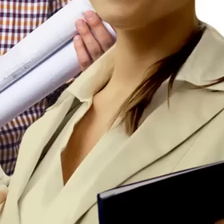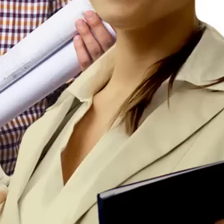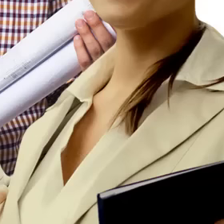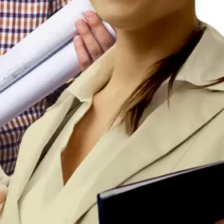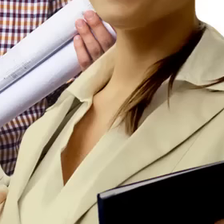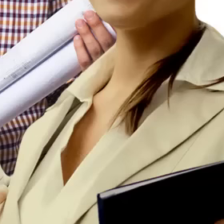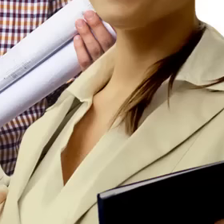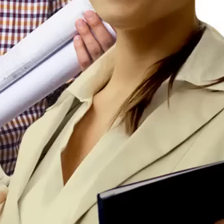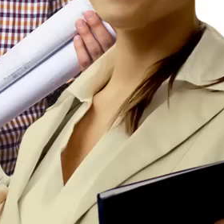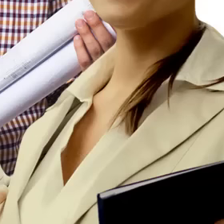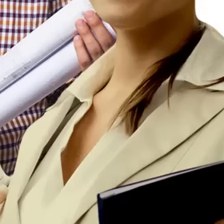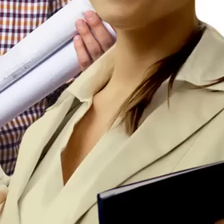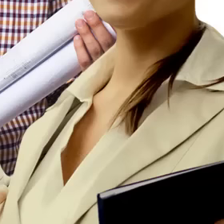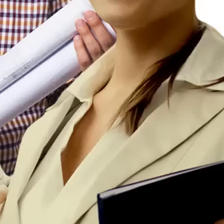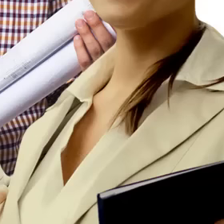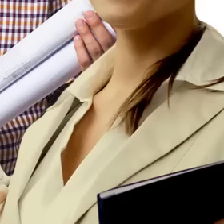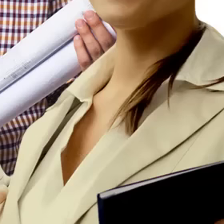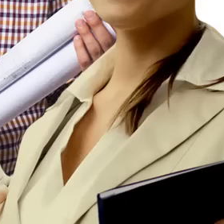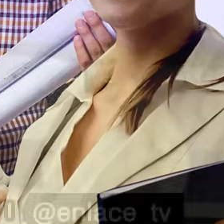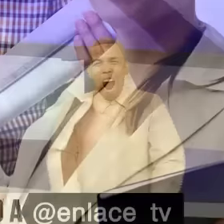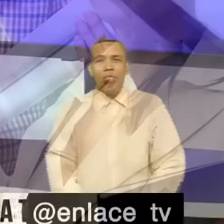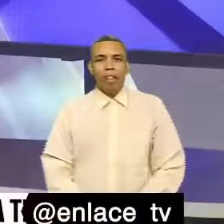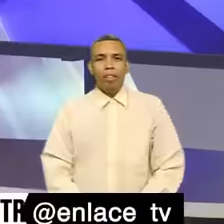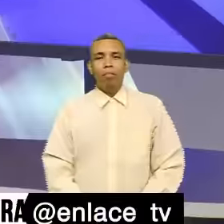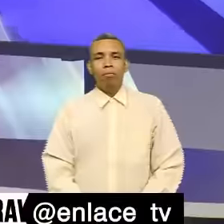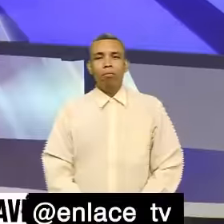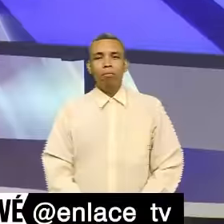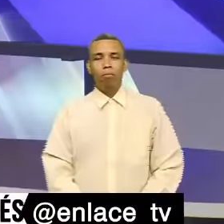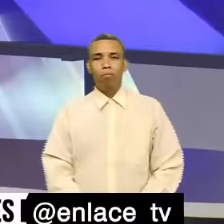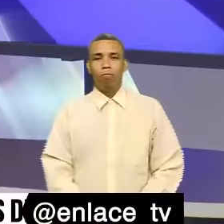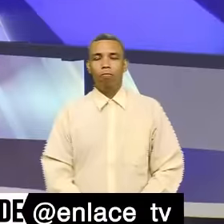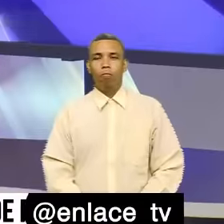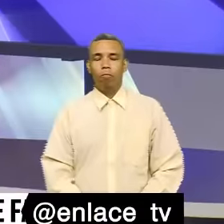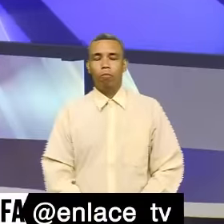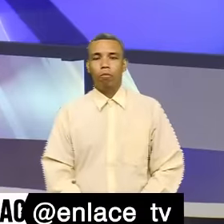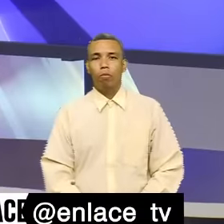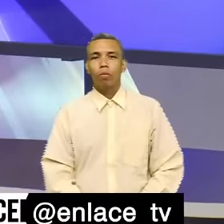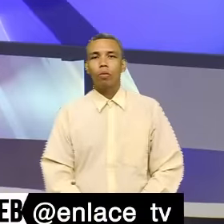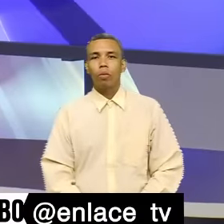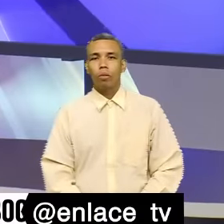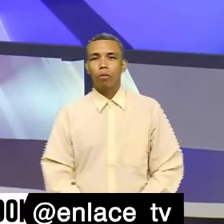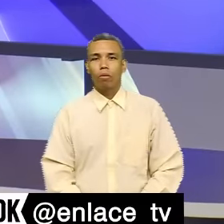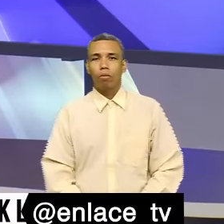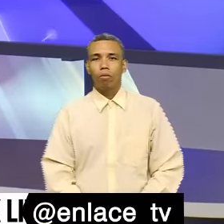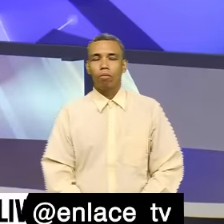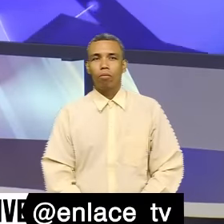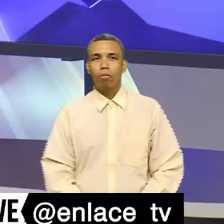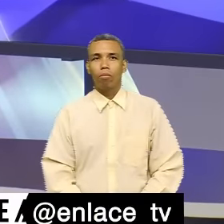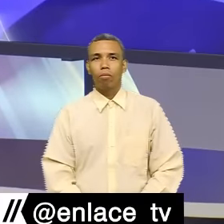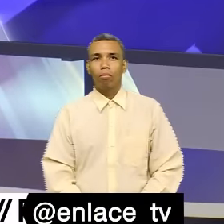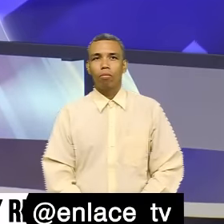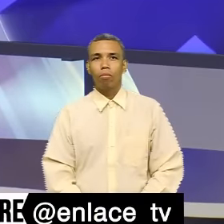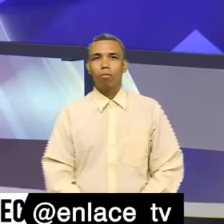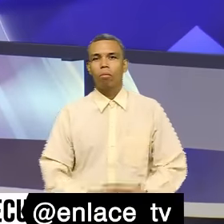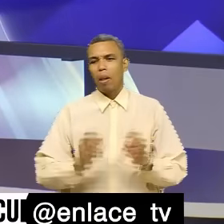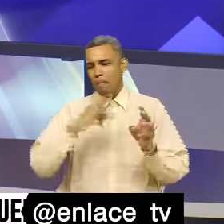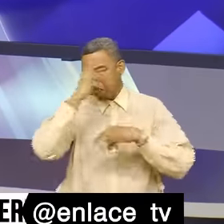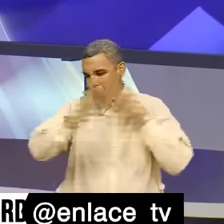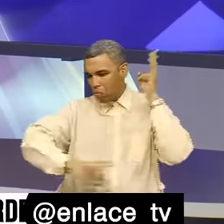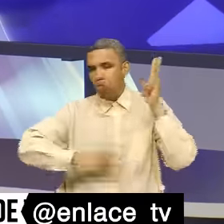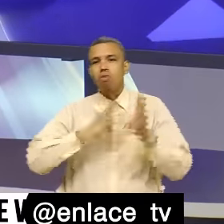en el trabajo. Informes en Silvernet. Y con ocasión de la conmemoración del Día Mundial de los Humedales,